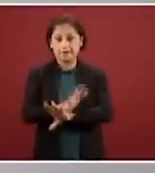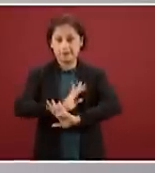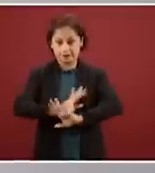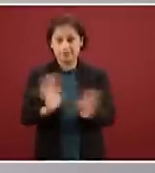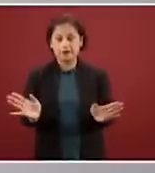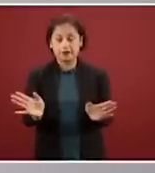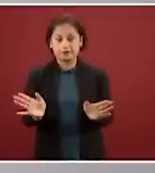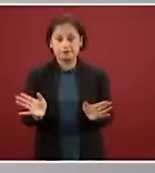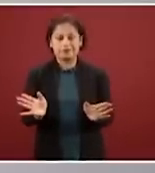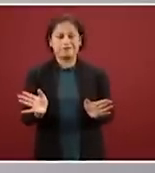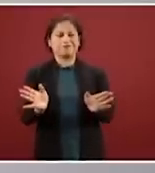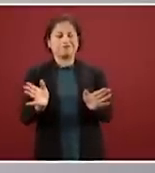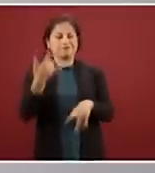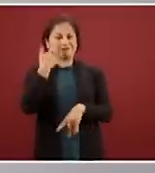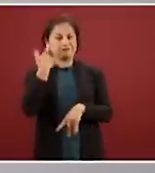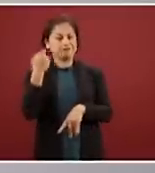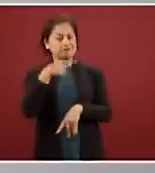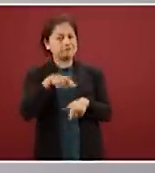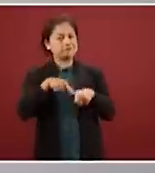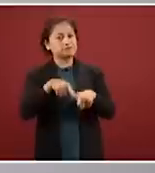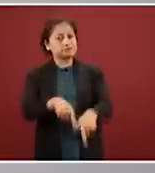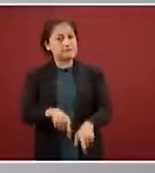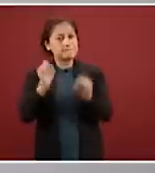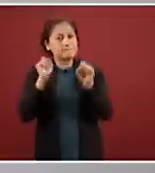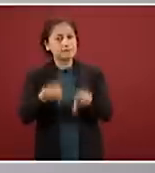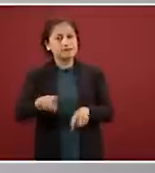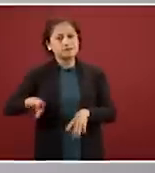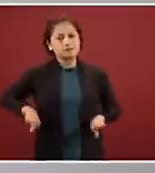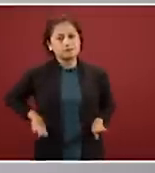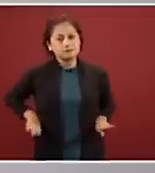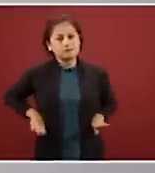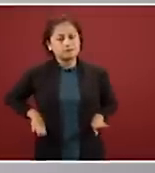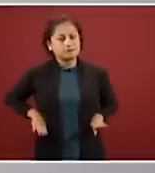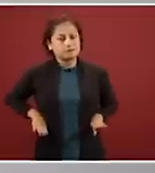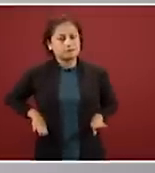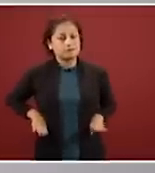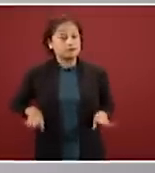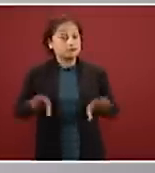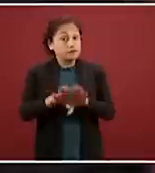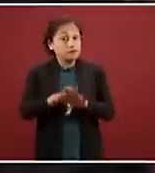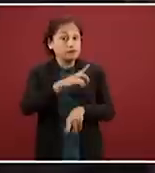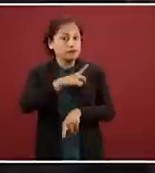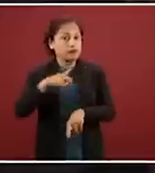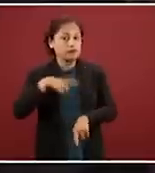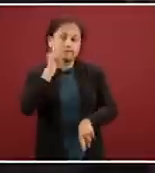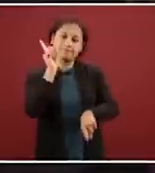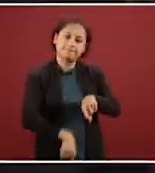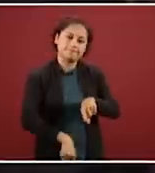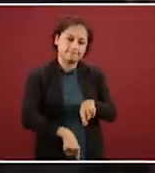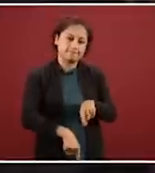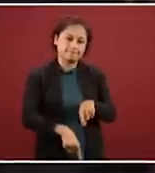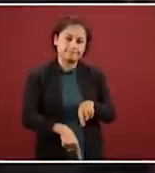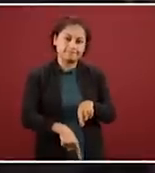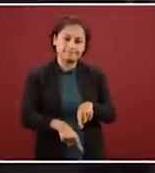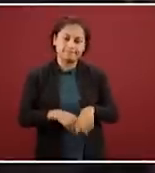estas prácticas continúen, eso sí. Y se tienen que eliminar.